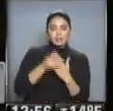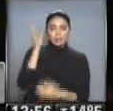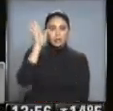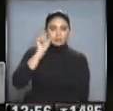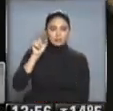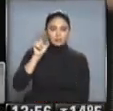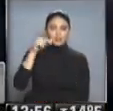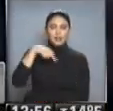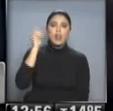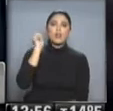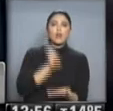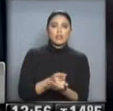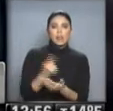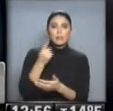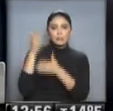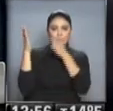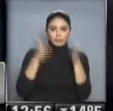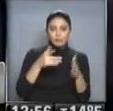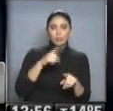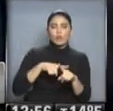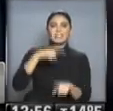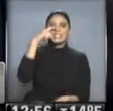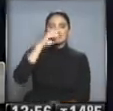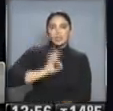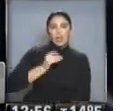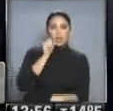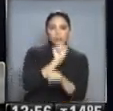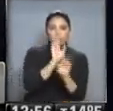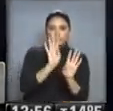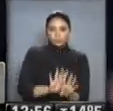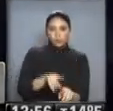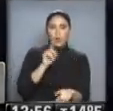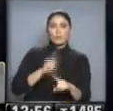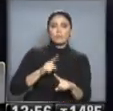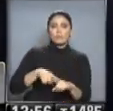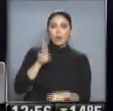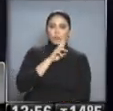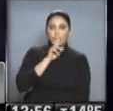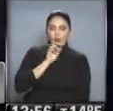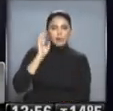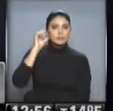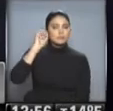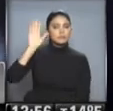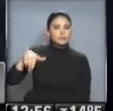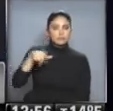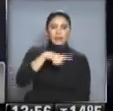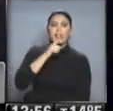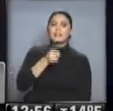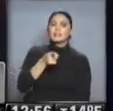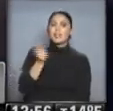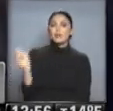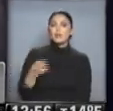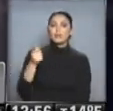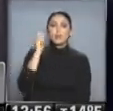Berlusconi fue condenado en primera instancia a 7 años de cárcel por el caso Ruby, por el que estaba acusado de prostitución